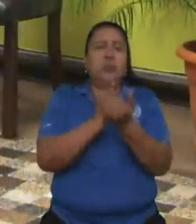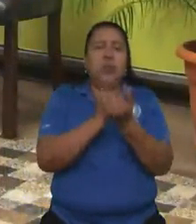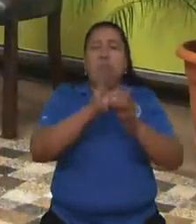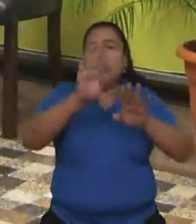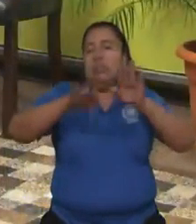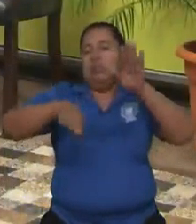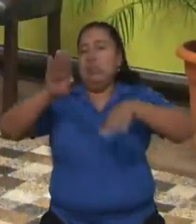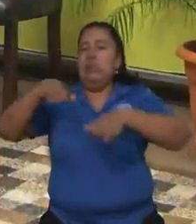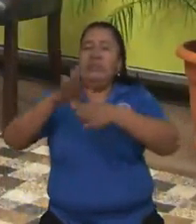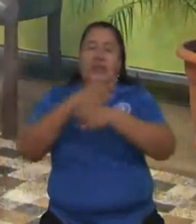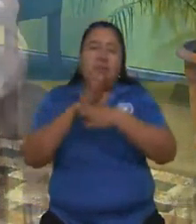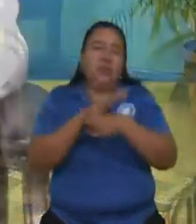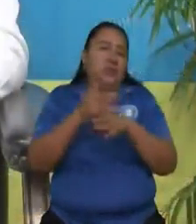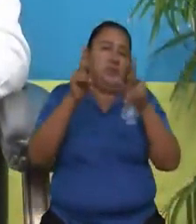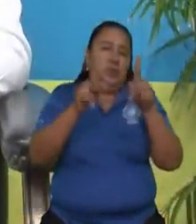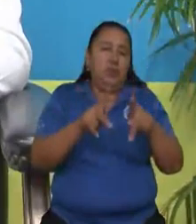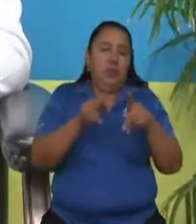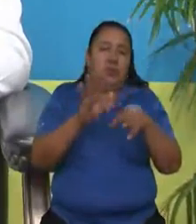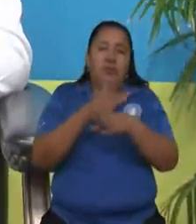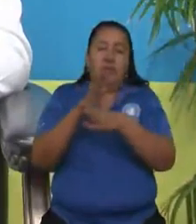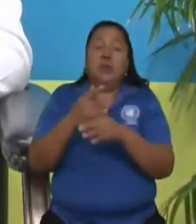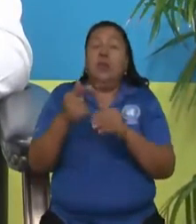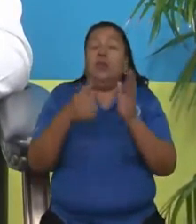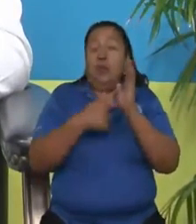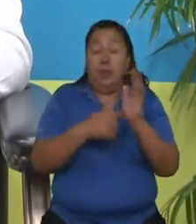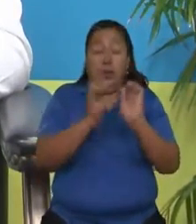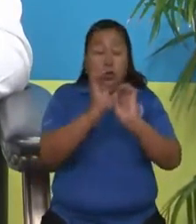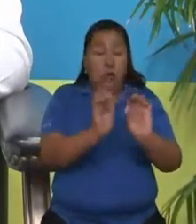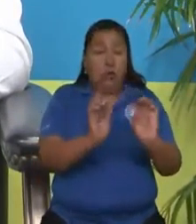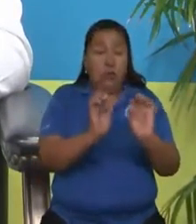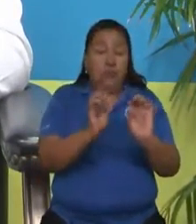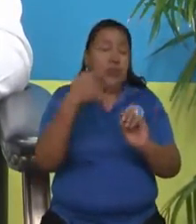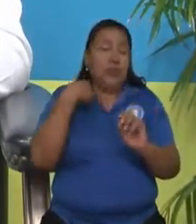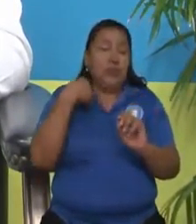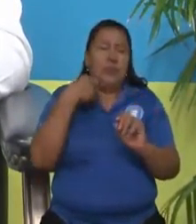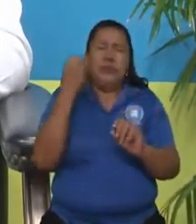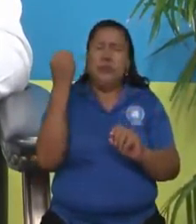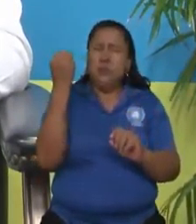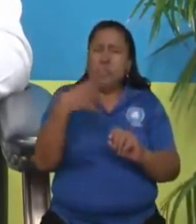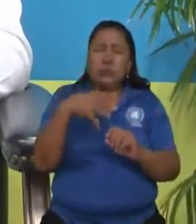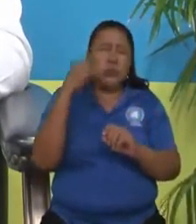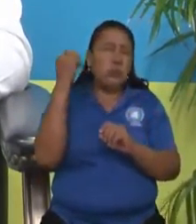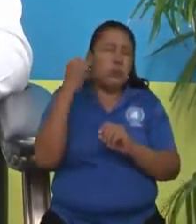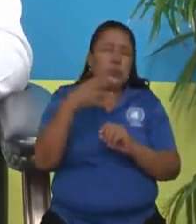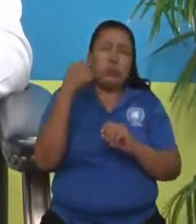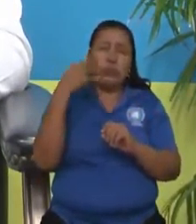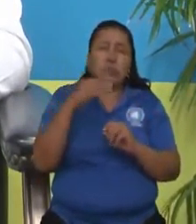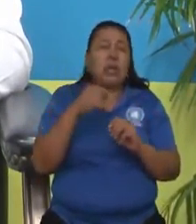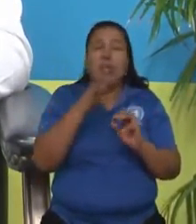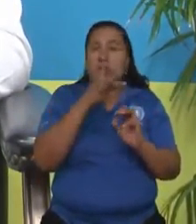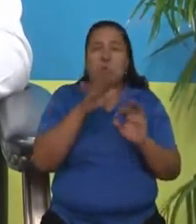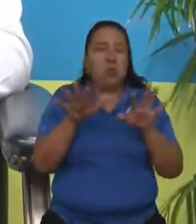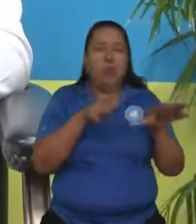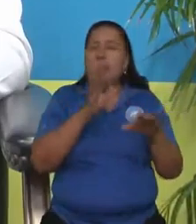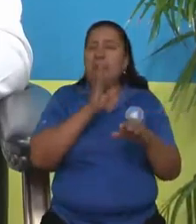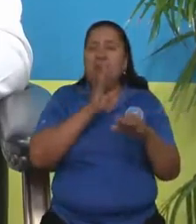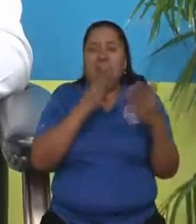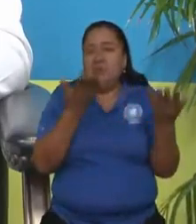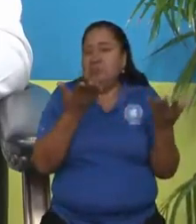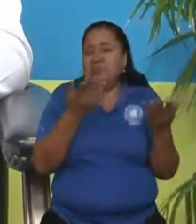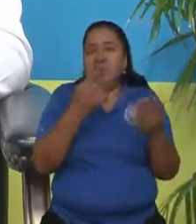introducido un clip, una traba, un pedazo de algodón con el hisopo, o son